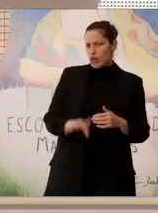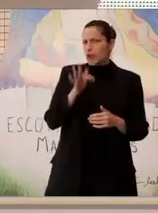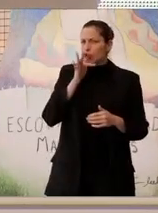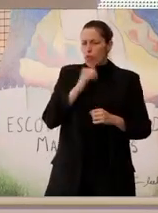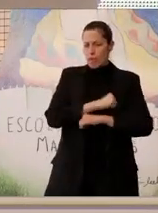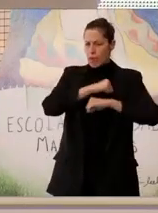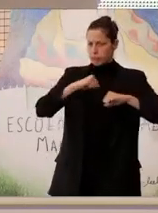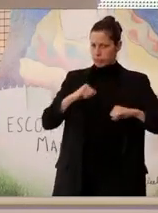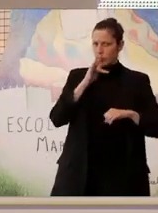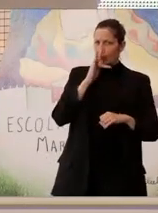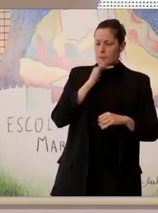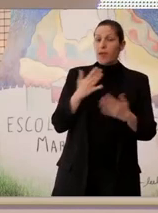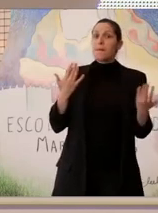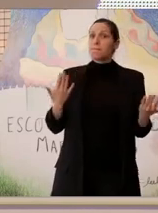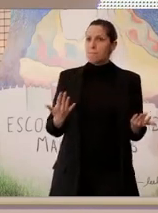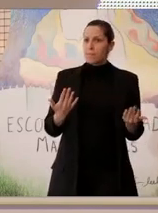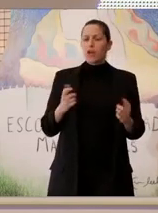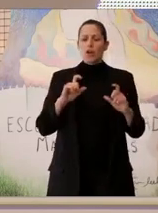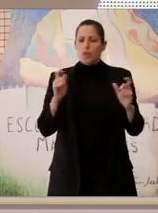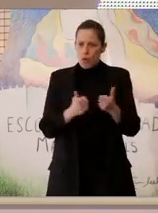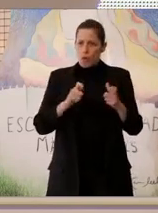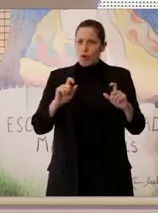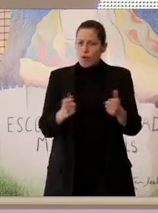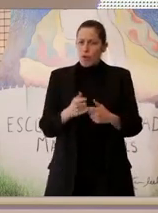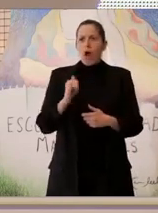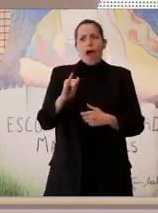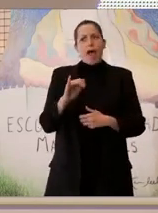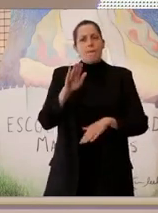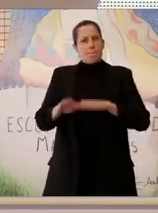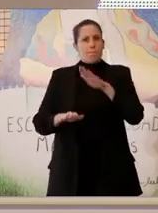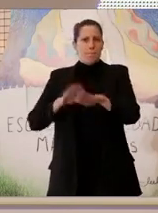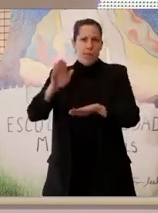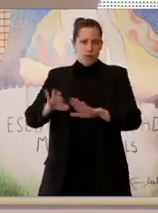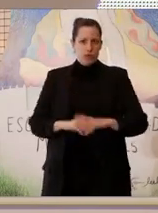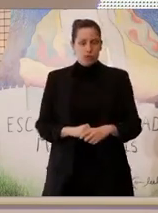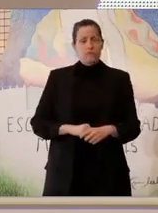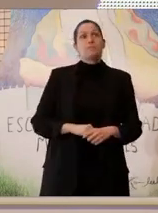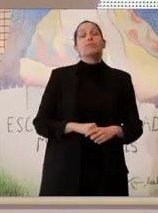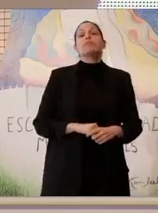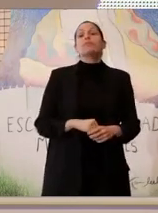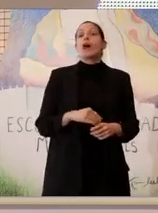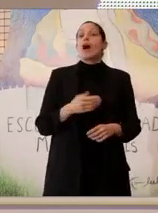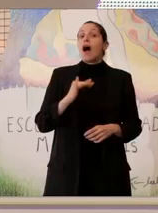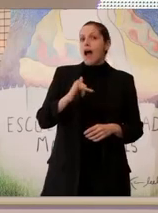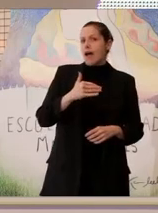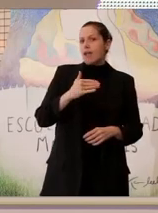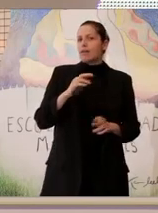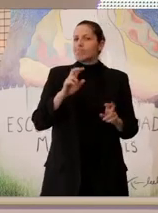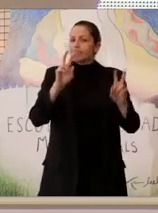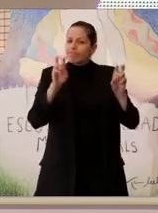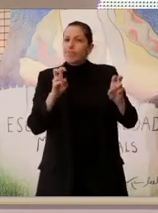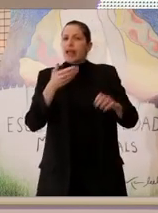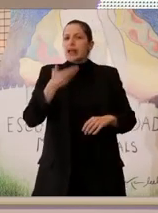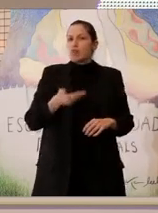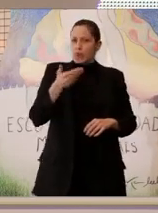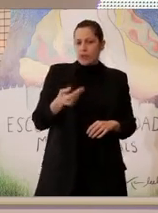que se tienen que seguir dando y que no se producen. Ha tocado Teresa un tema que para mí me parece sumamente importante y lo trata el plan, es las